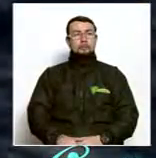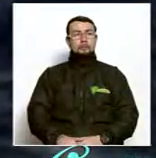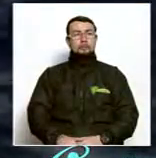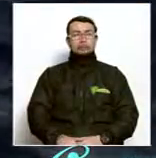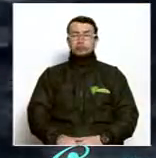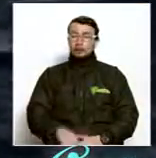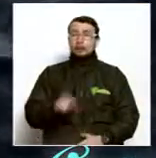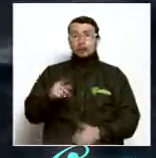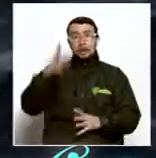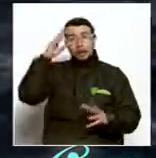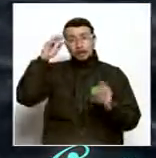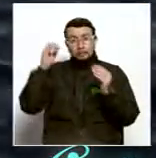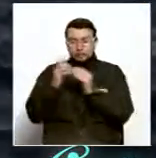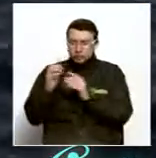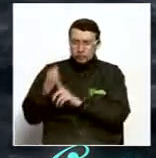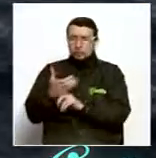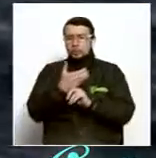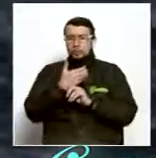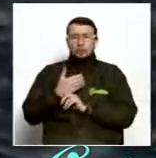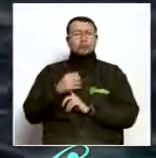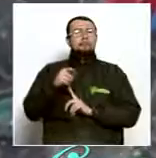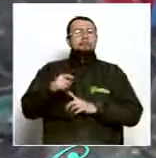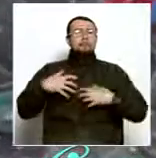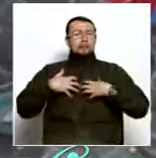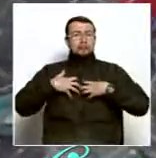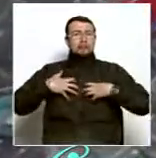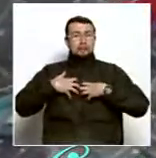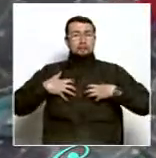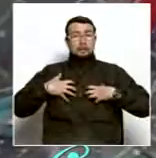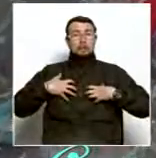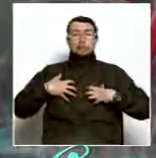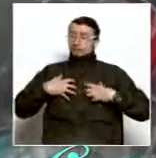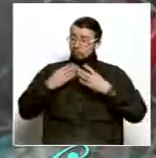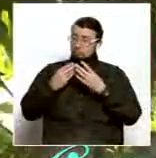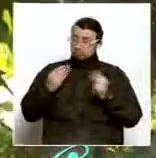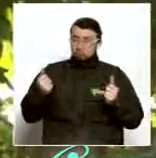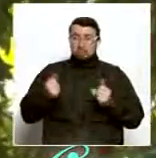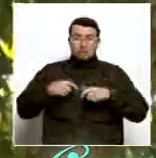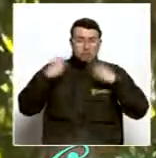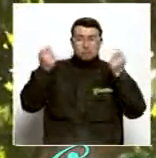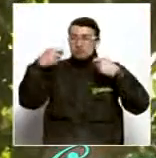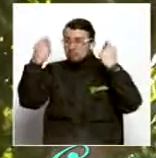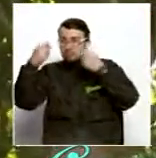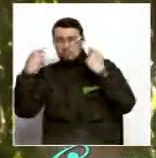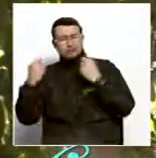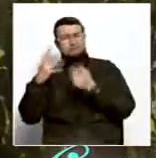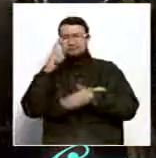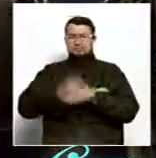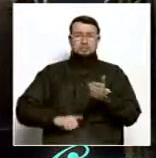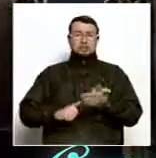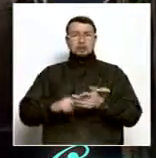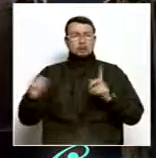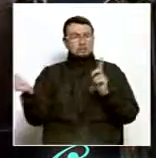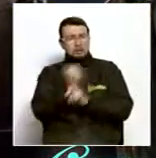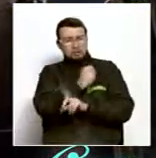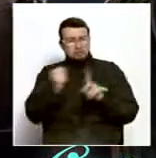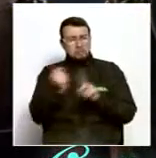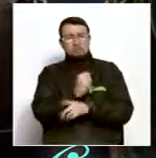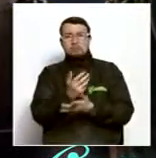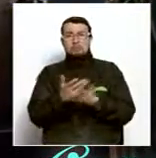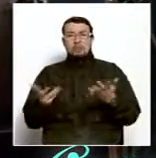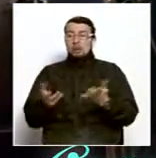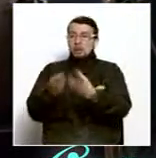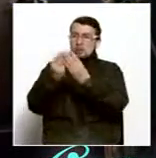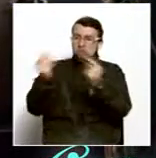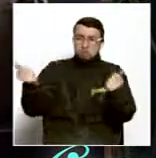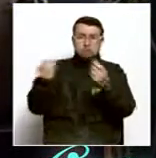Hagamos el pacto por la protección a los animales. Acabemos con su explotación, tráfico, maltrato, exterminación